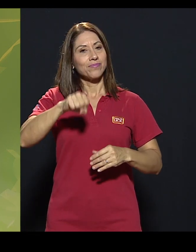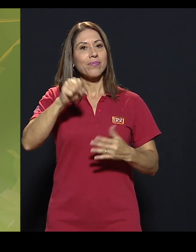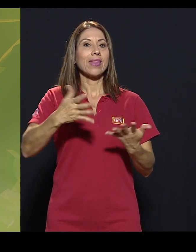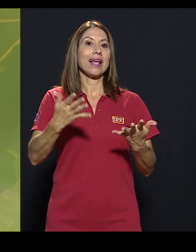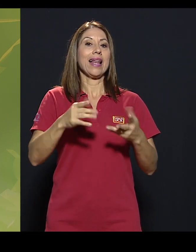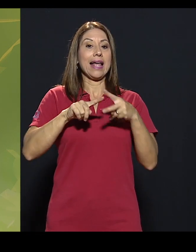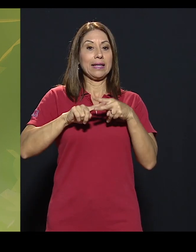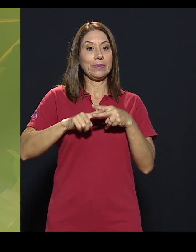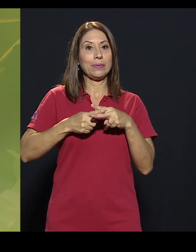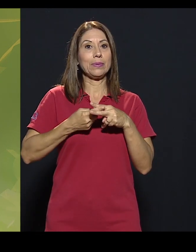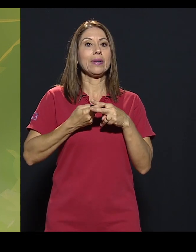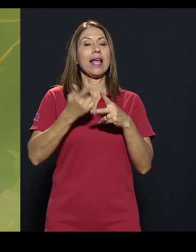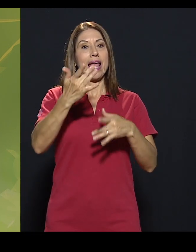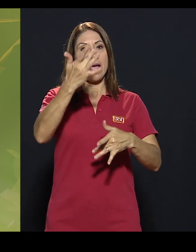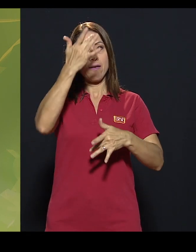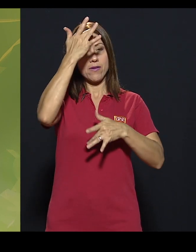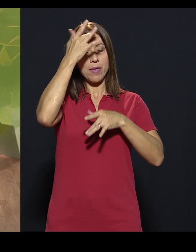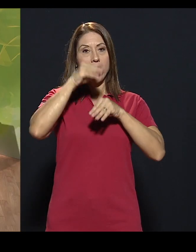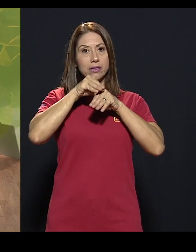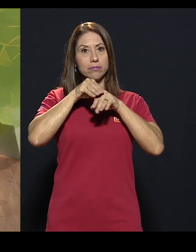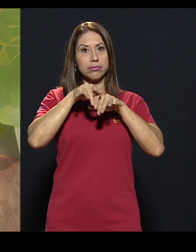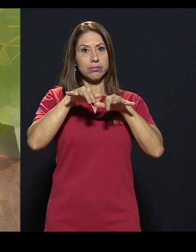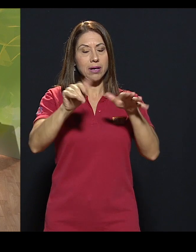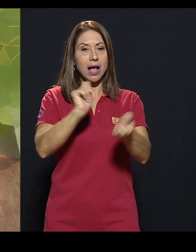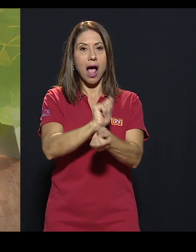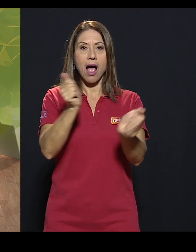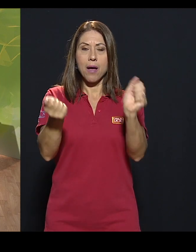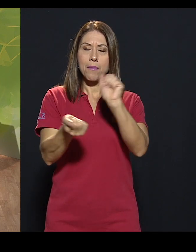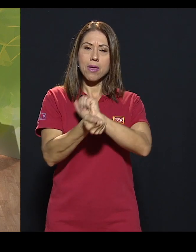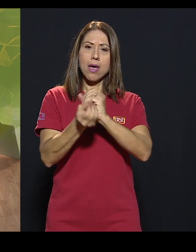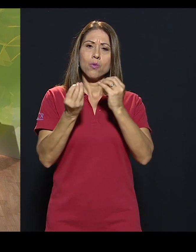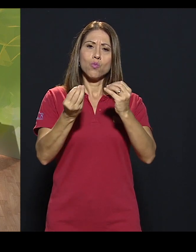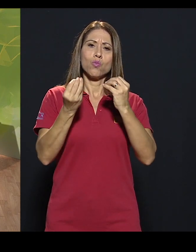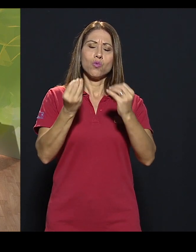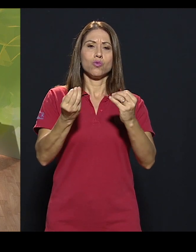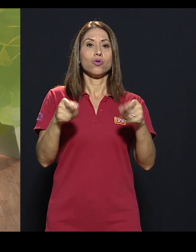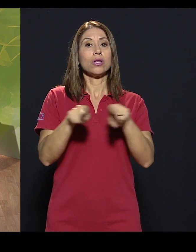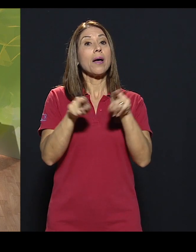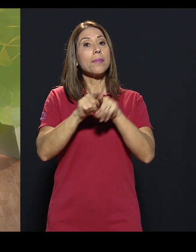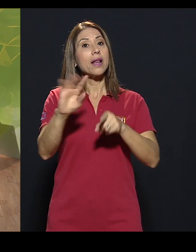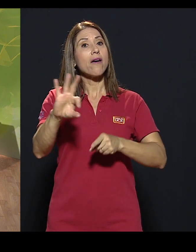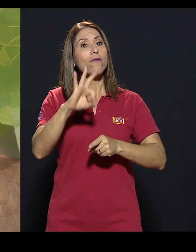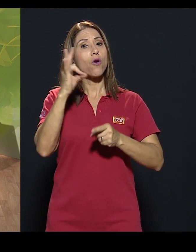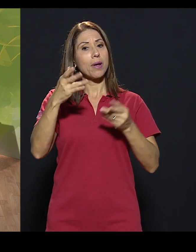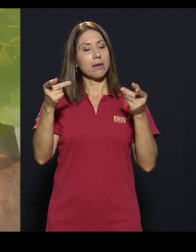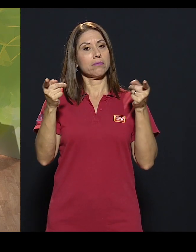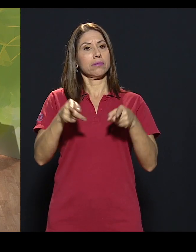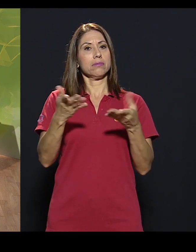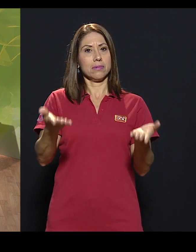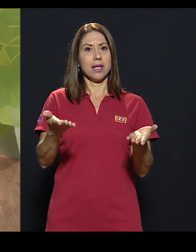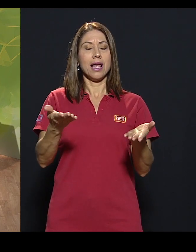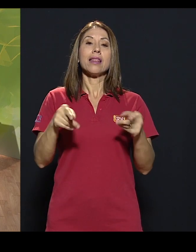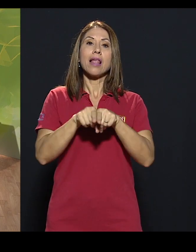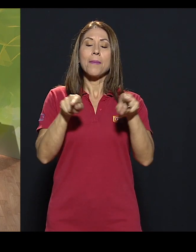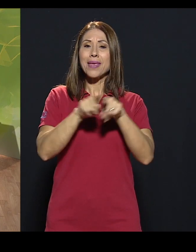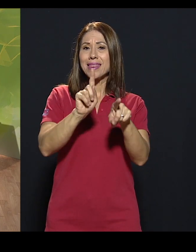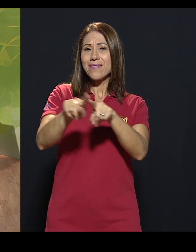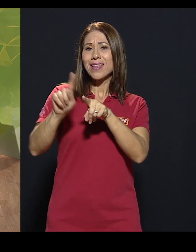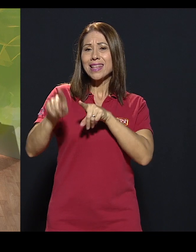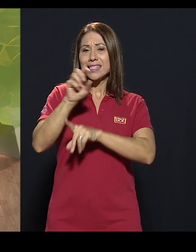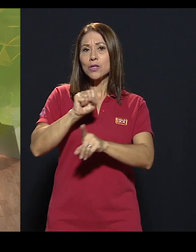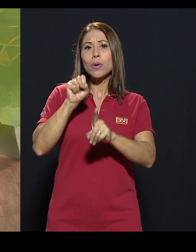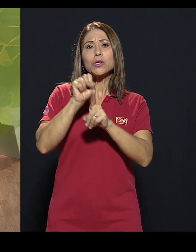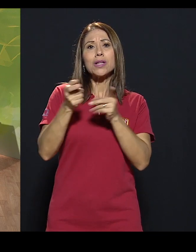enfermedades ha cambiado sustantivamente, ¿verdad? La presentación de las mismas, el grado de los síndromes geriátricos como las caídas,